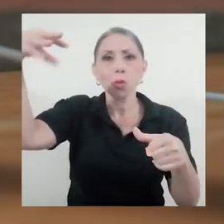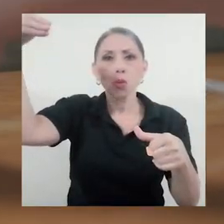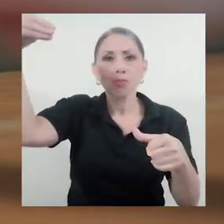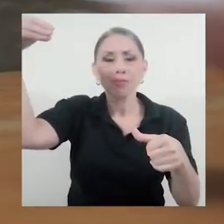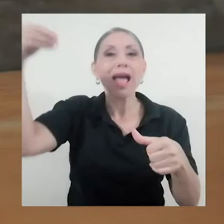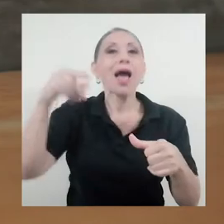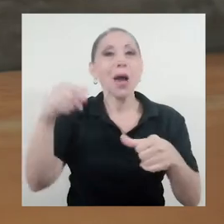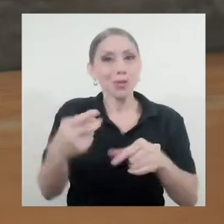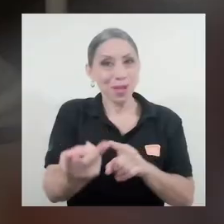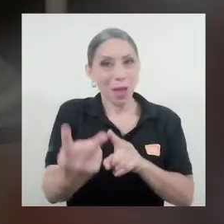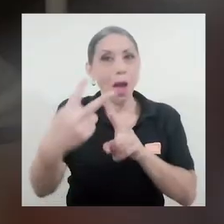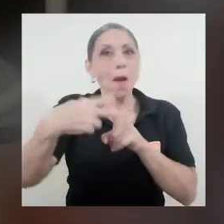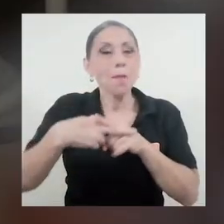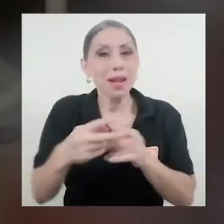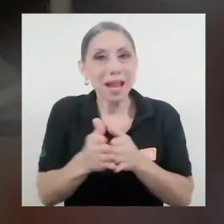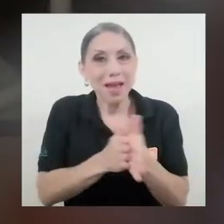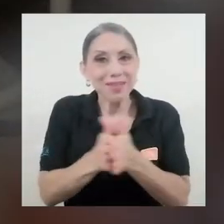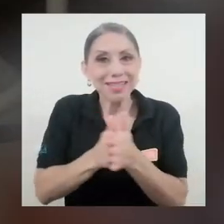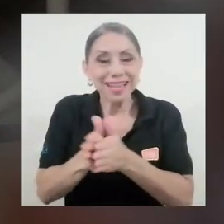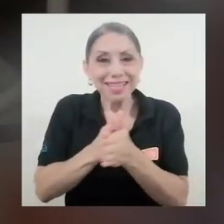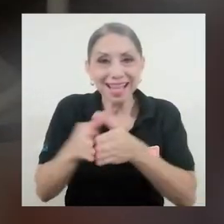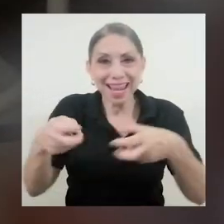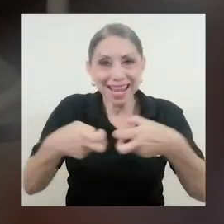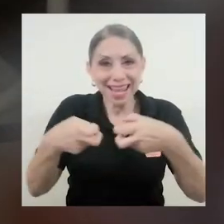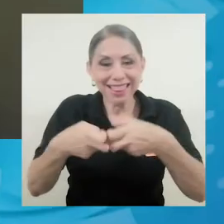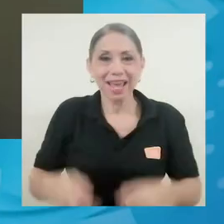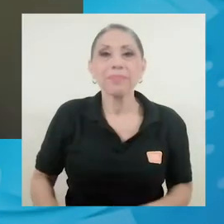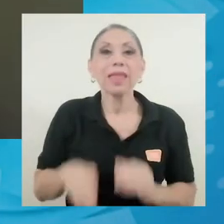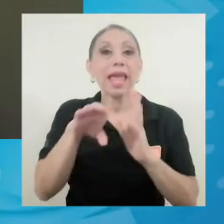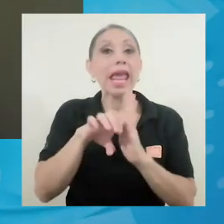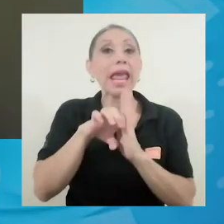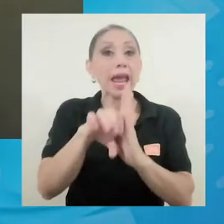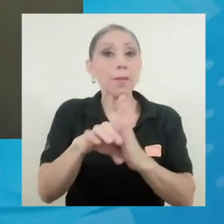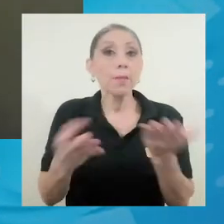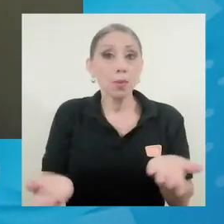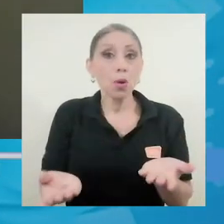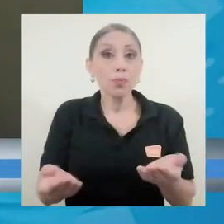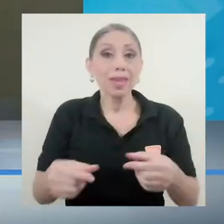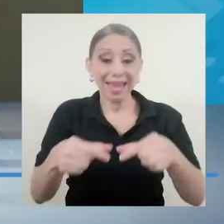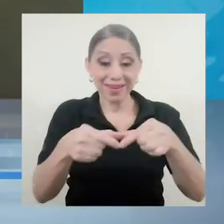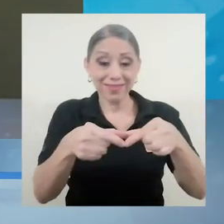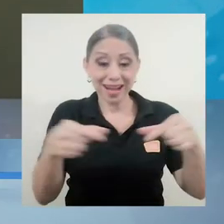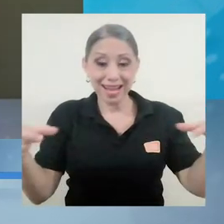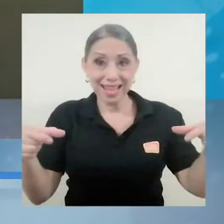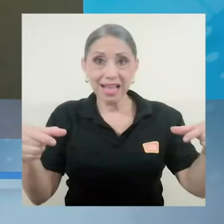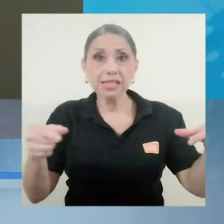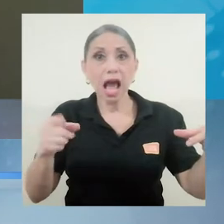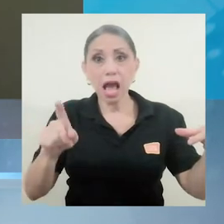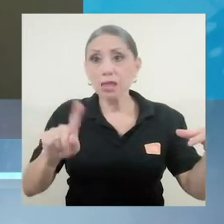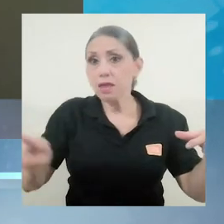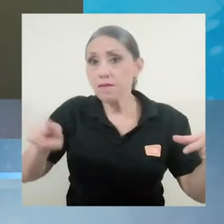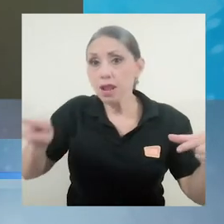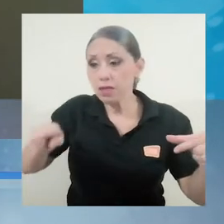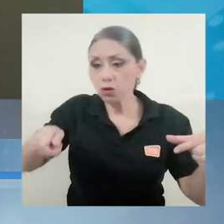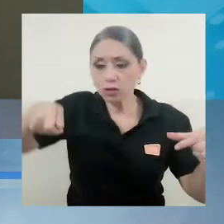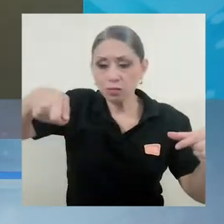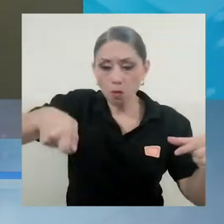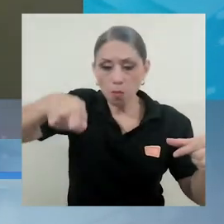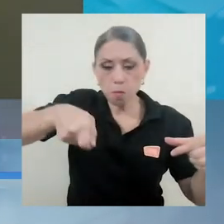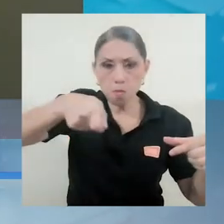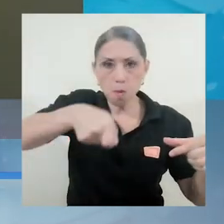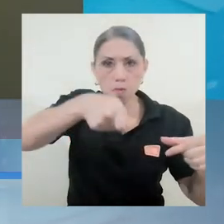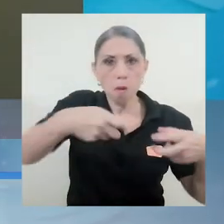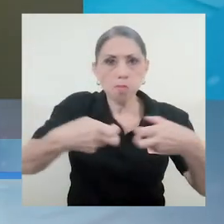la eficiencia energética. Un ejemplo es apagar las regletas en donde tenemos conectados varios dispositivos,